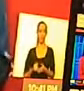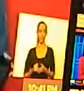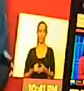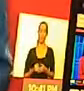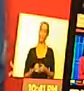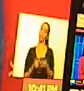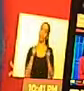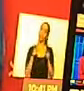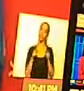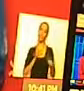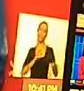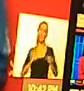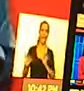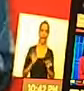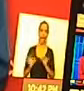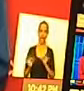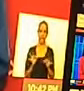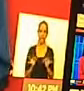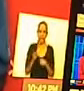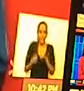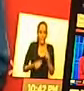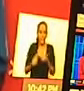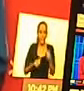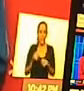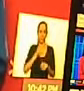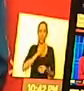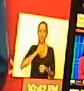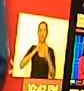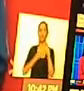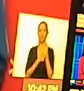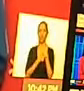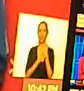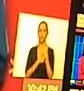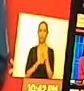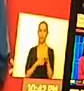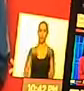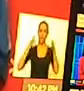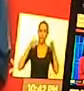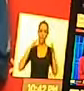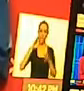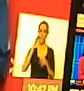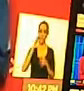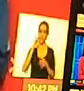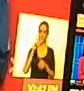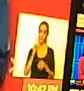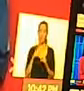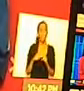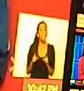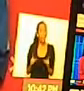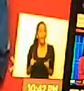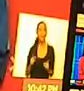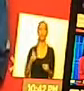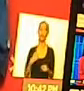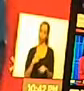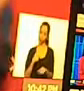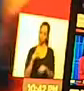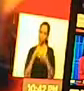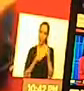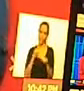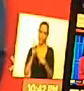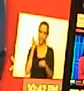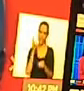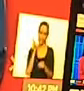ese teatro que está haciendo el señor Juan Guaidó con sus asesores de la CIA. Pero yo voy a hacer una autocrítica, me voy a